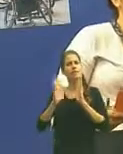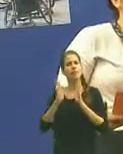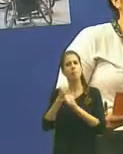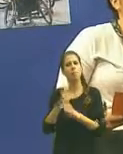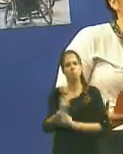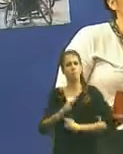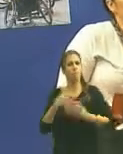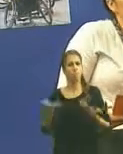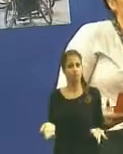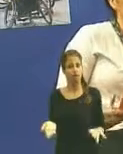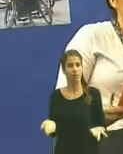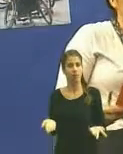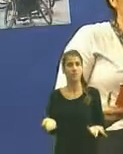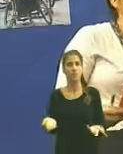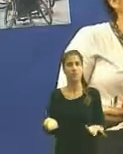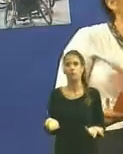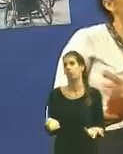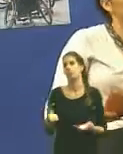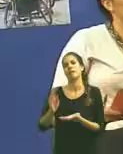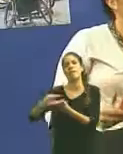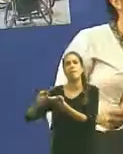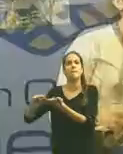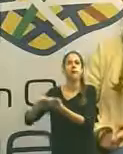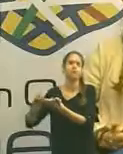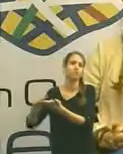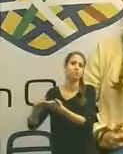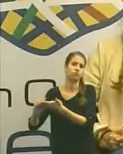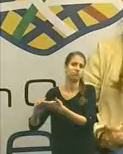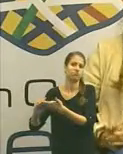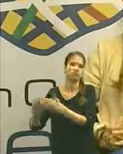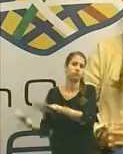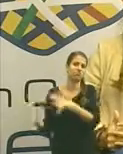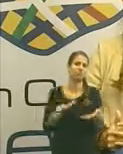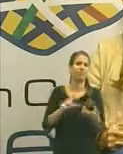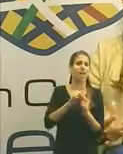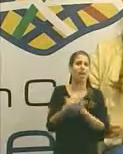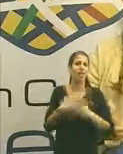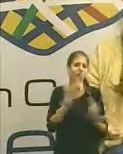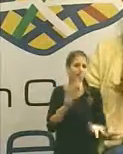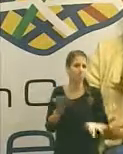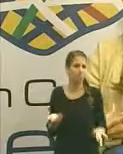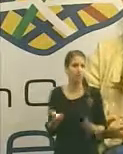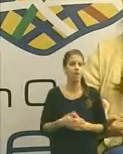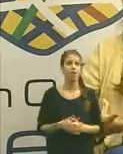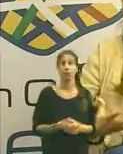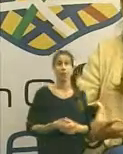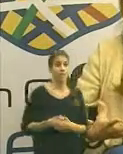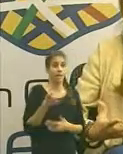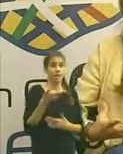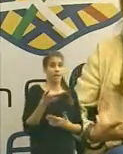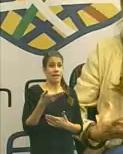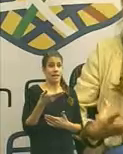terapia ecuestre, ¿no? Que no hacerlo en un despacho, como decía. Ya solo con romper el lugar, el